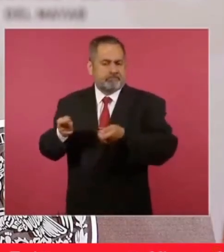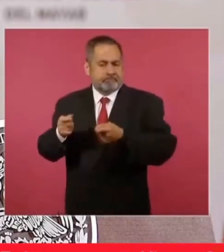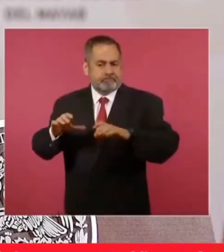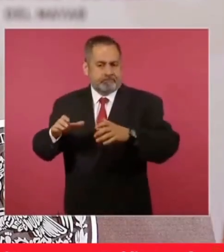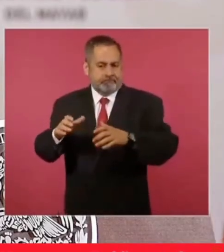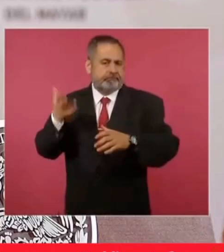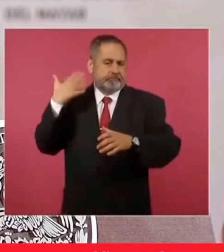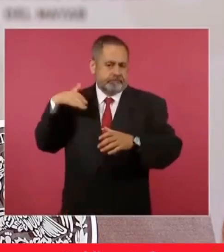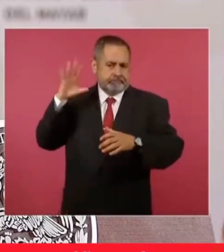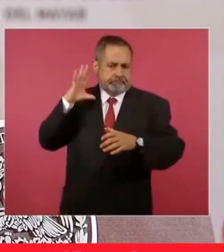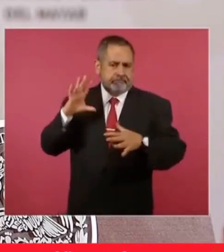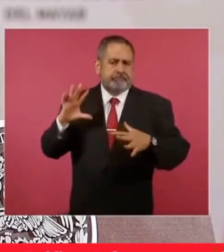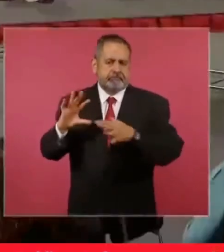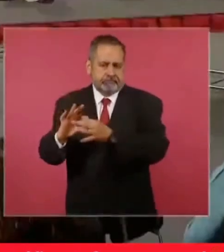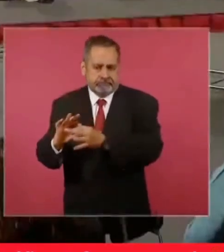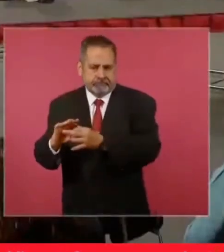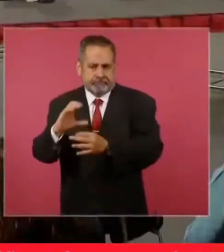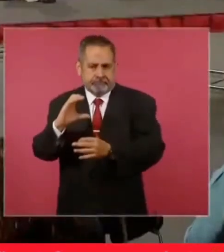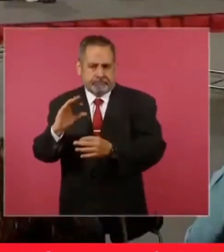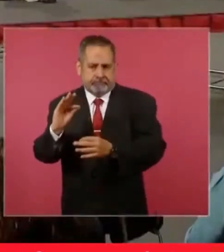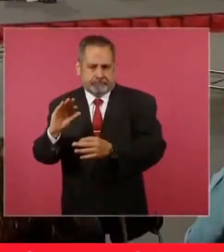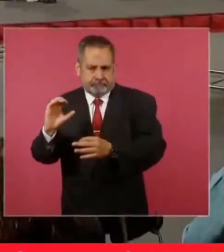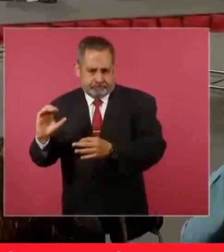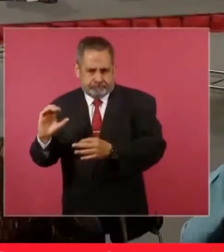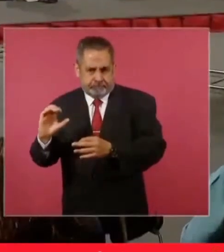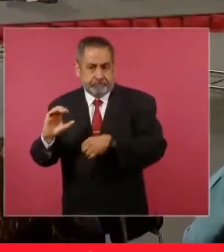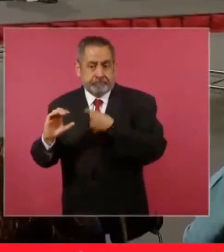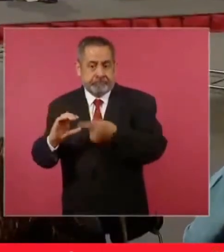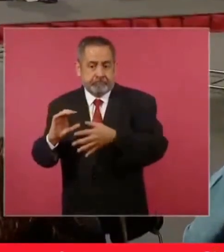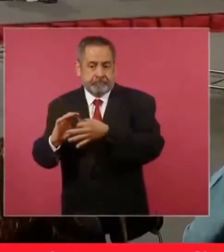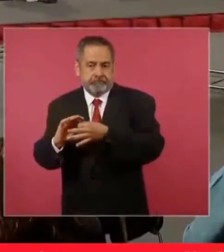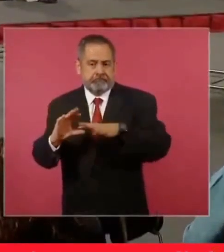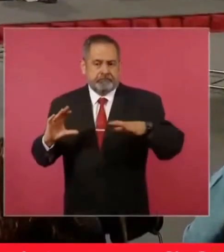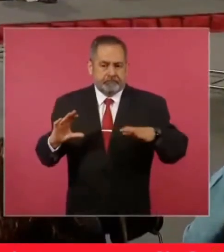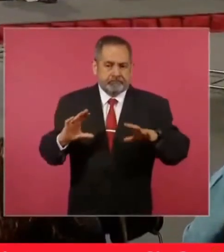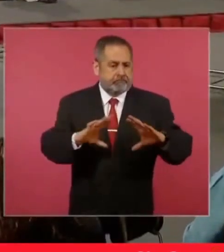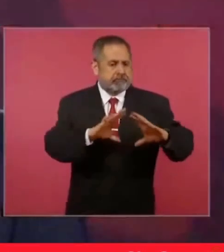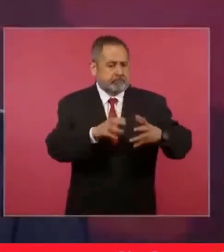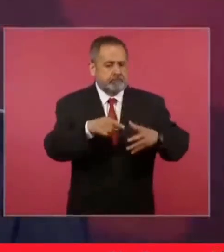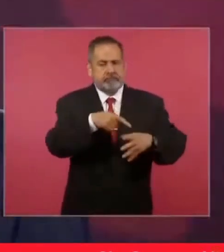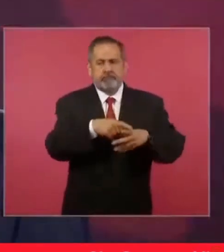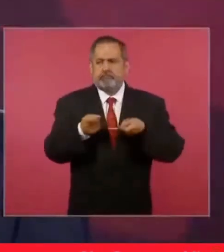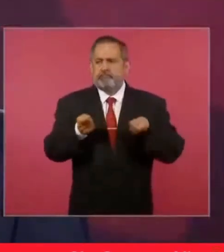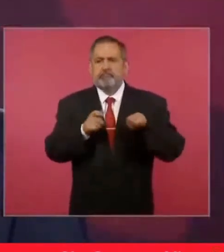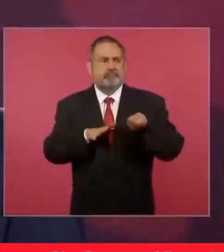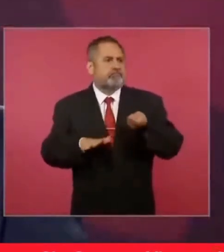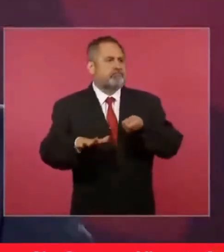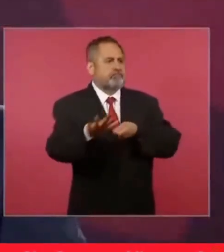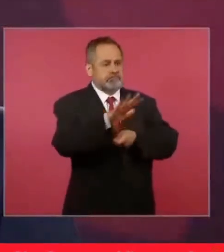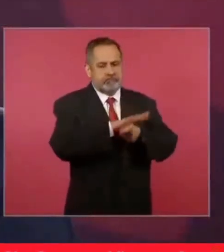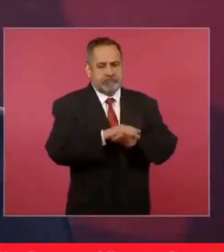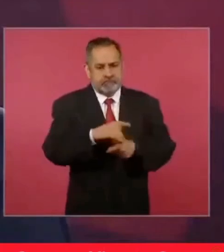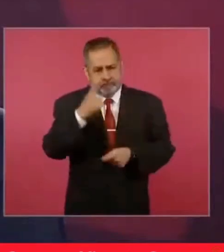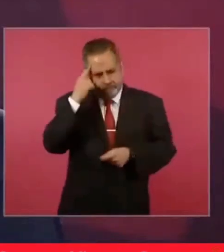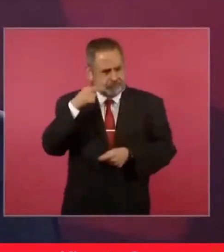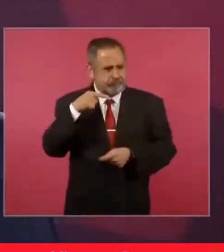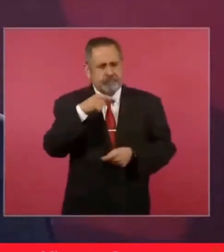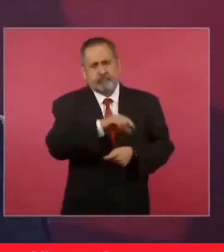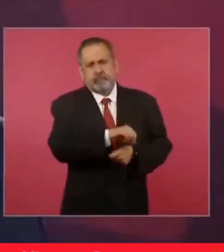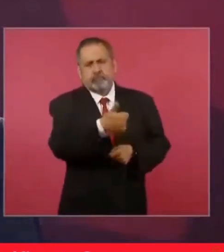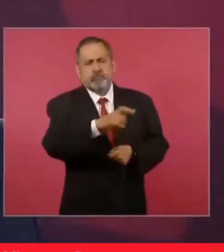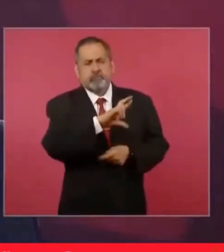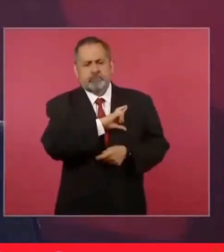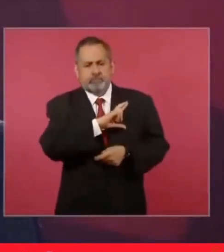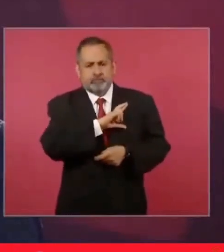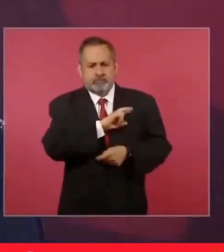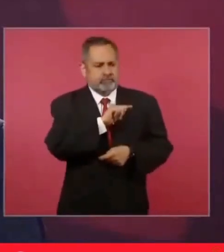la Comisión Federal de Electricidad, y cuando se establece el mercado de electricidad en México para liberalizar, como se le